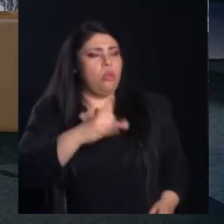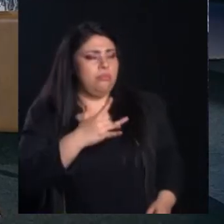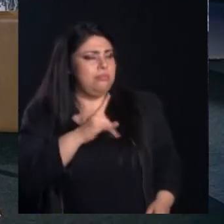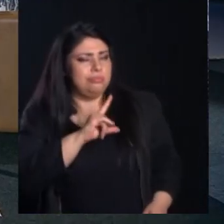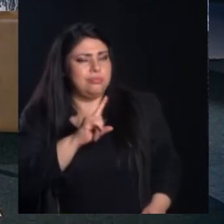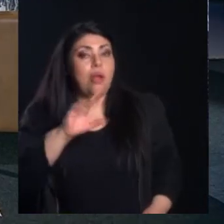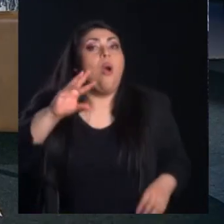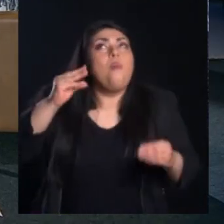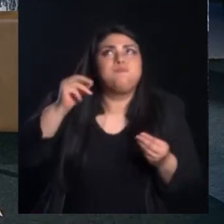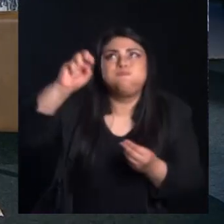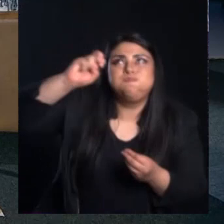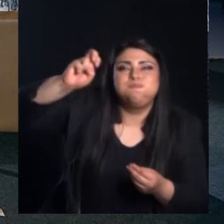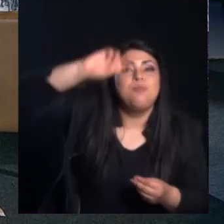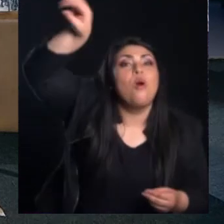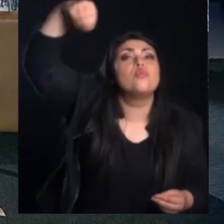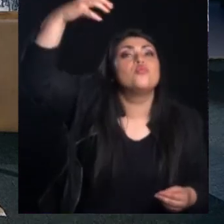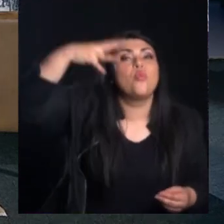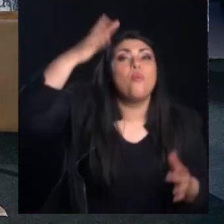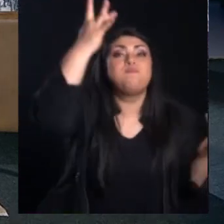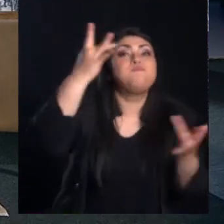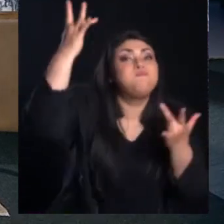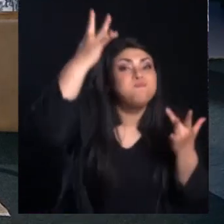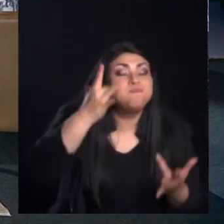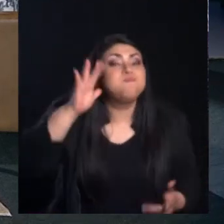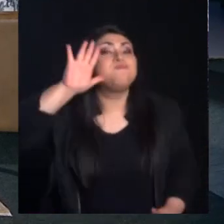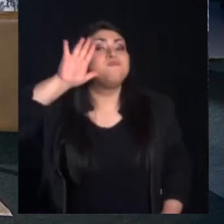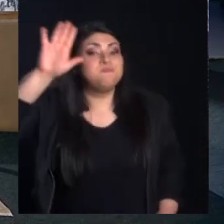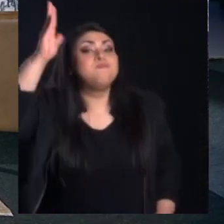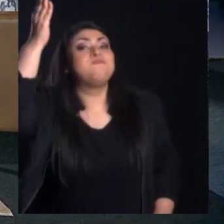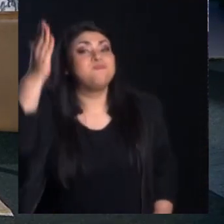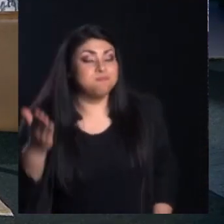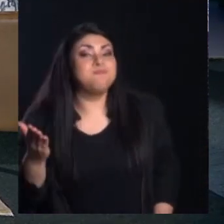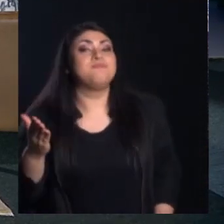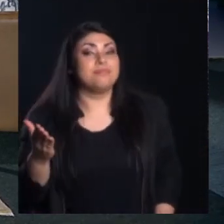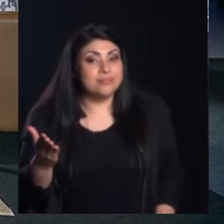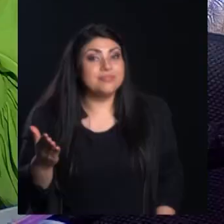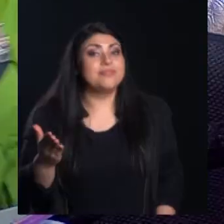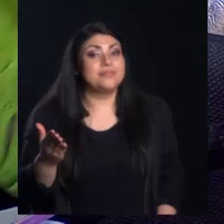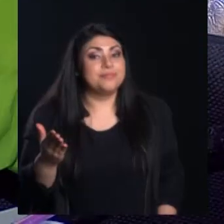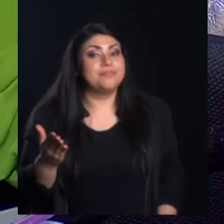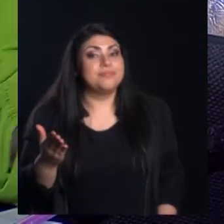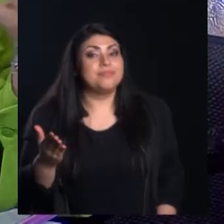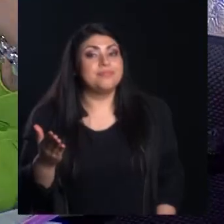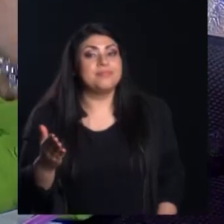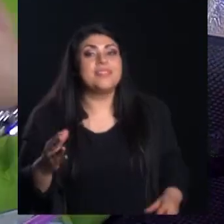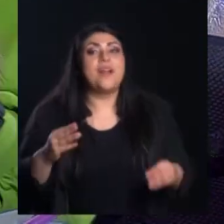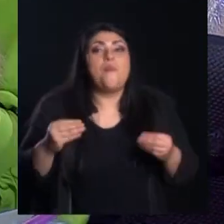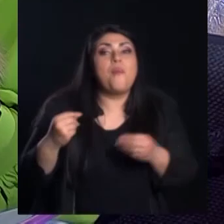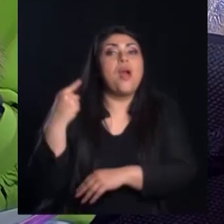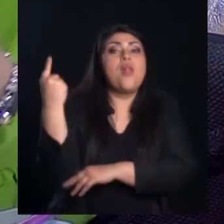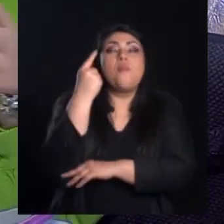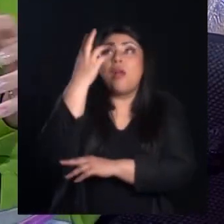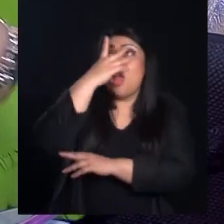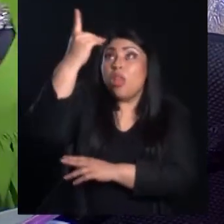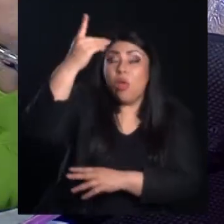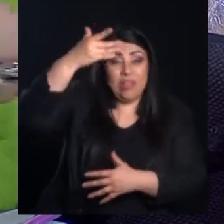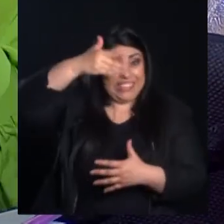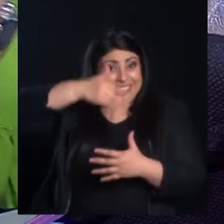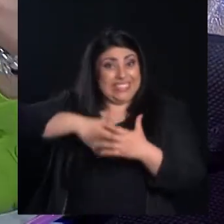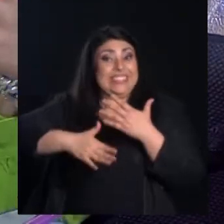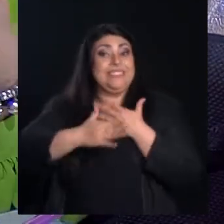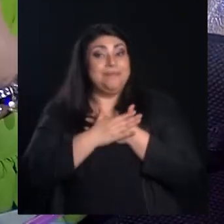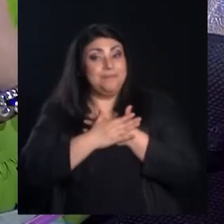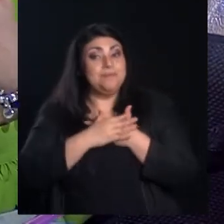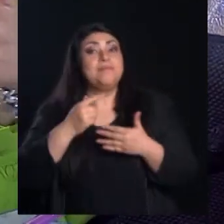por su gracia es por la misericordia de él es es por lo que porque él está en mí y entonces me gustan